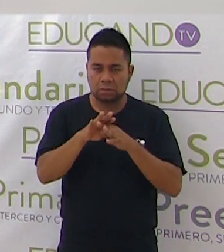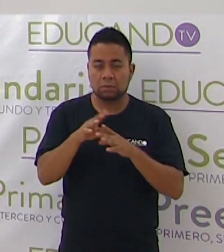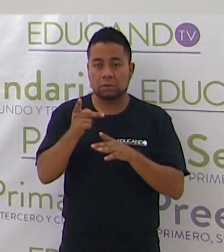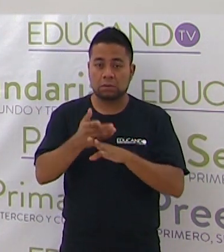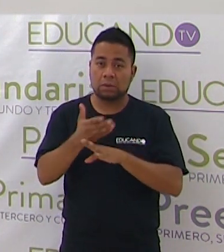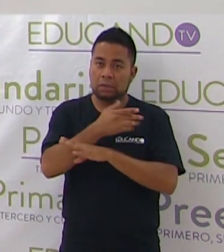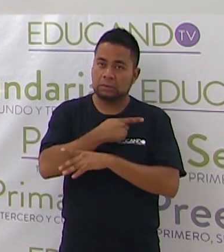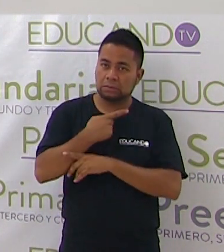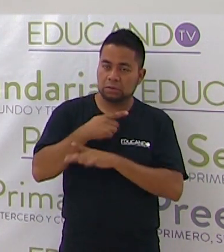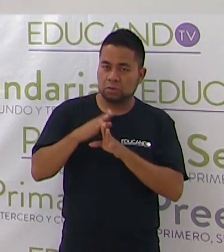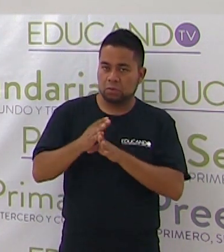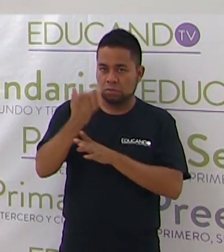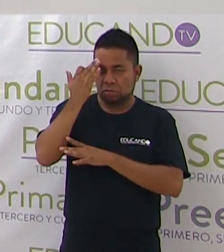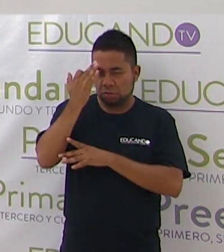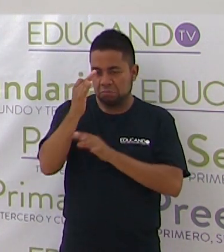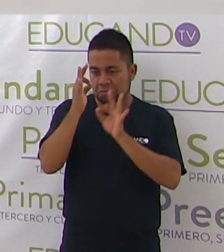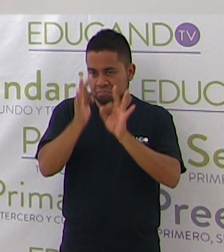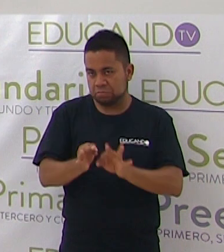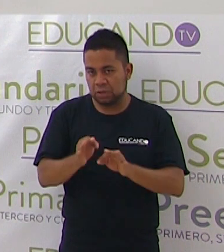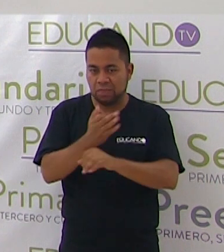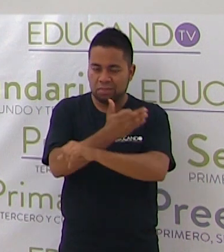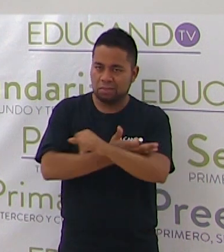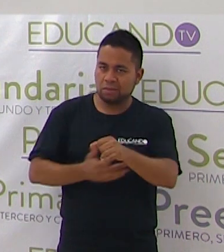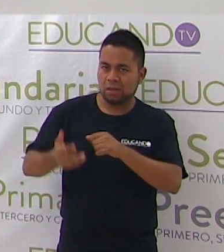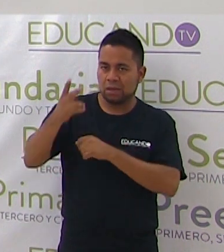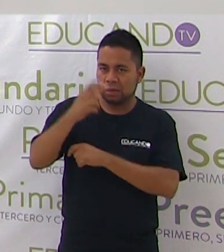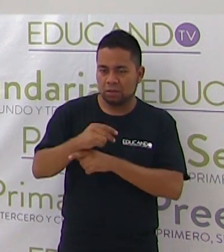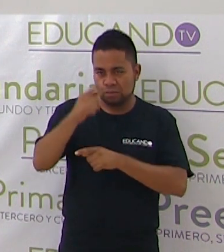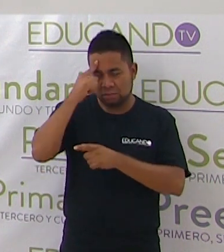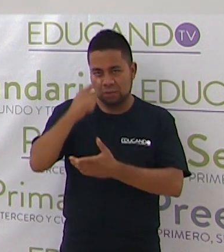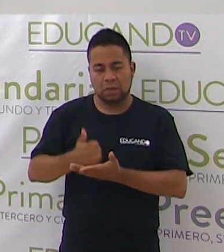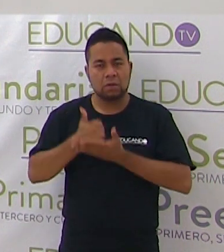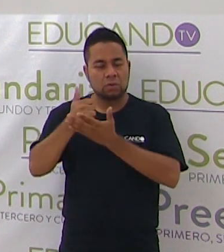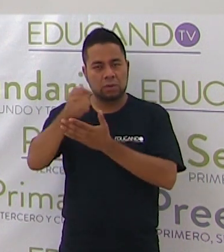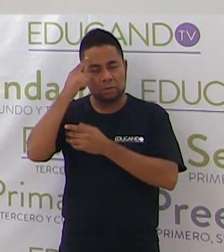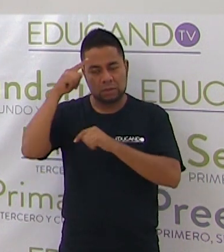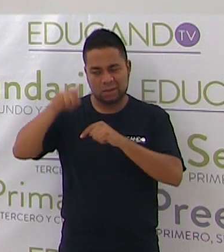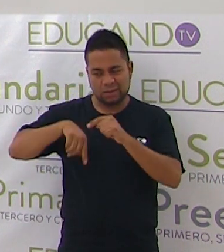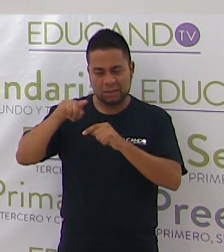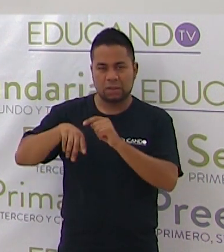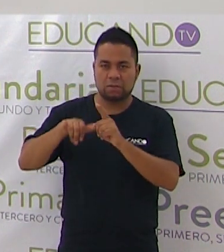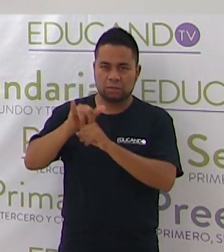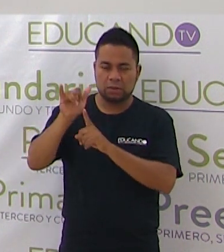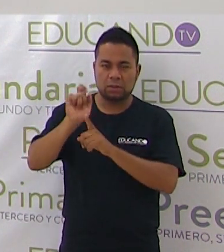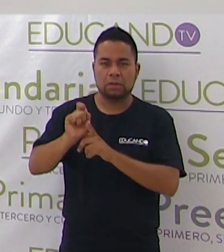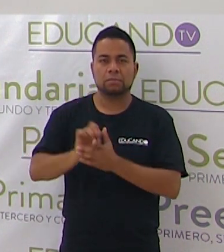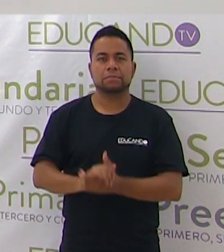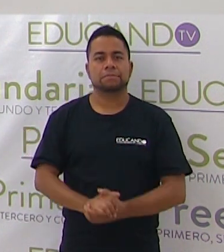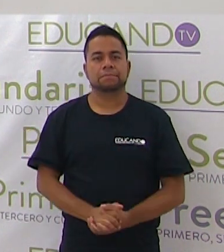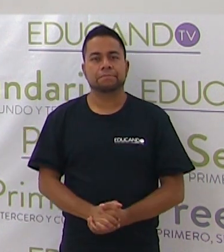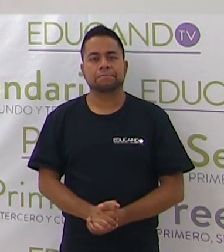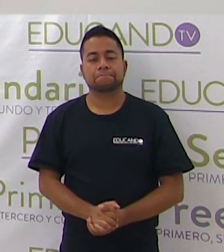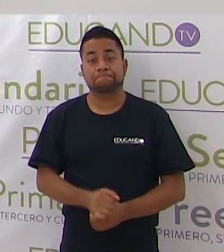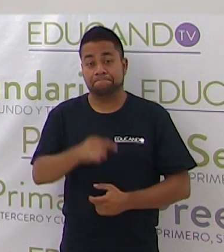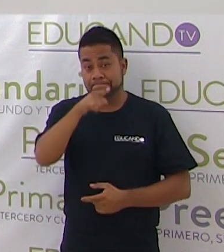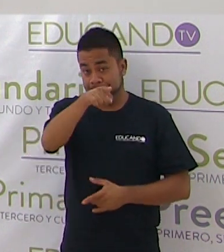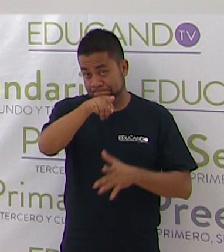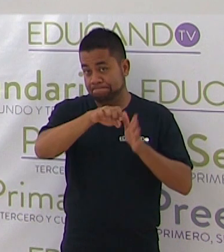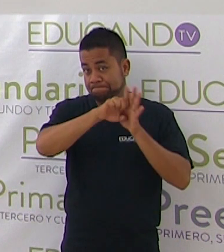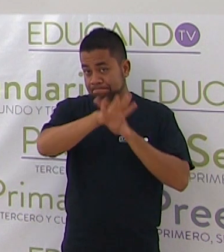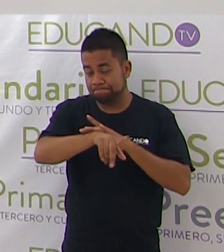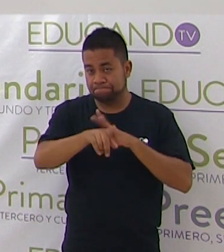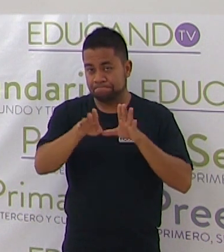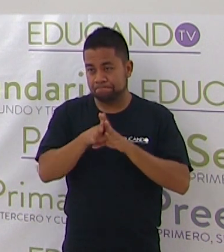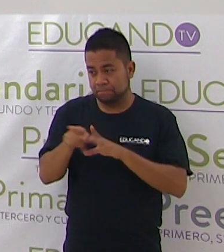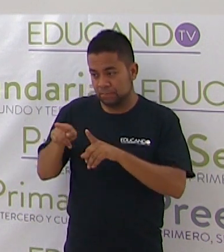cómplices con el silencio o festejando al abusivo. ¿Tú qué harías si eres testigo de